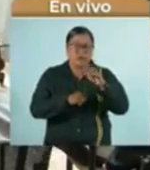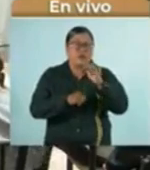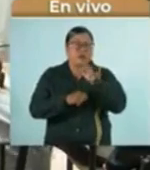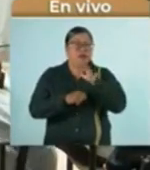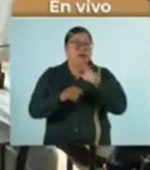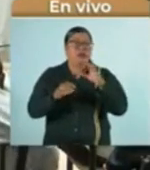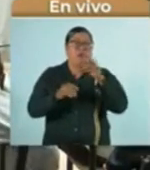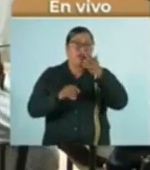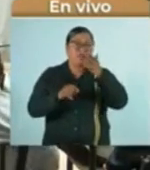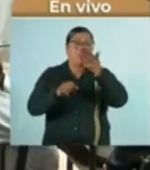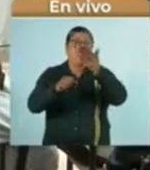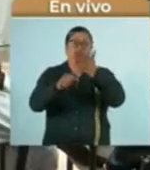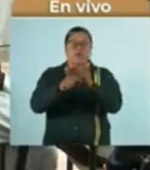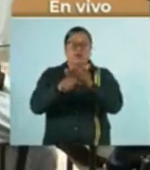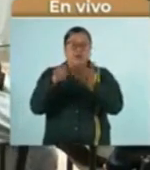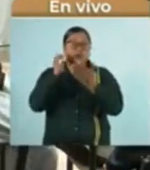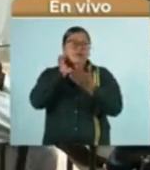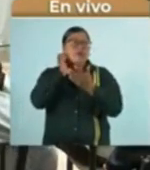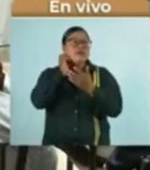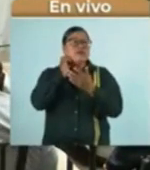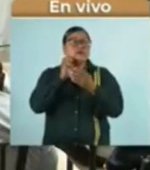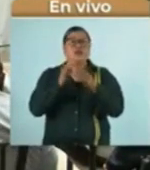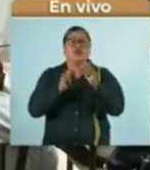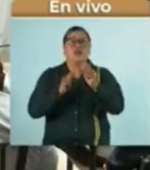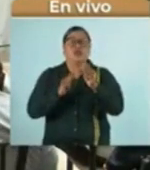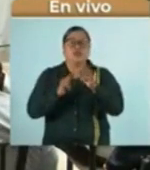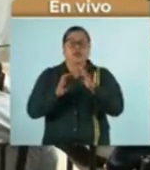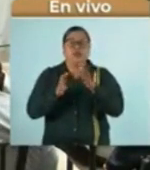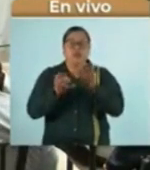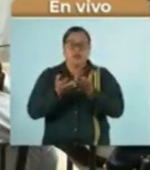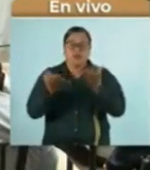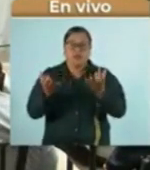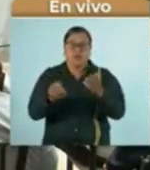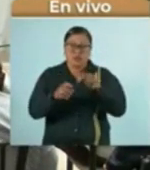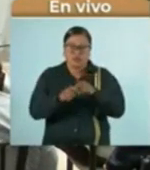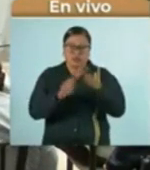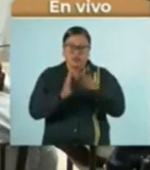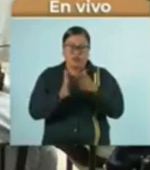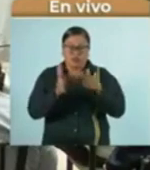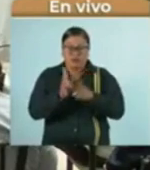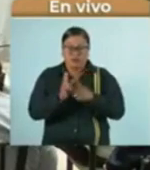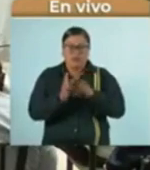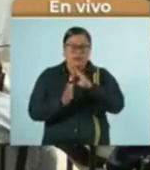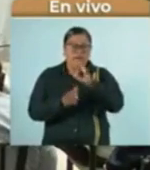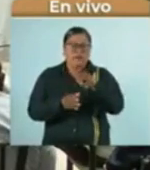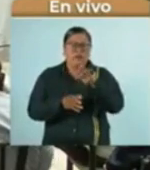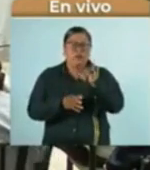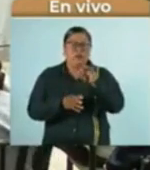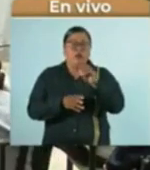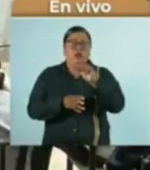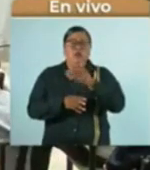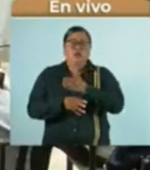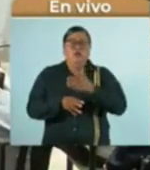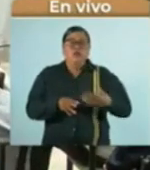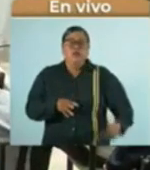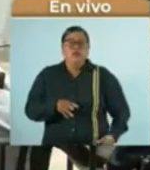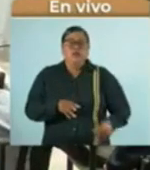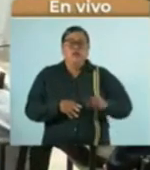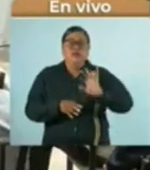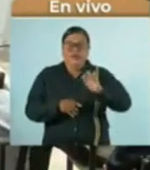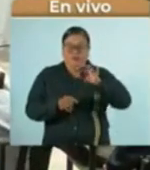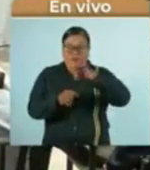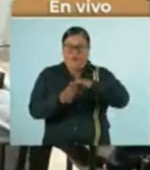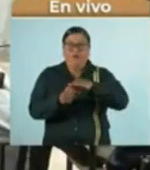el comisariado de bienes comunales de Huatulco y Julio Cárdenas Ortega, presidente electo de Huatulco, quien